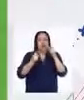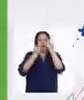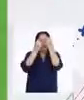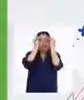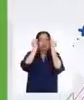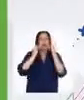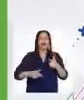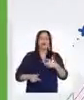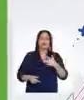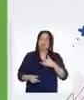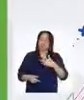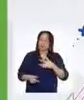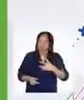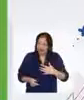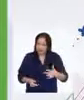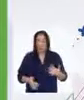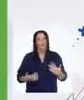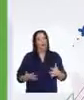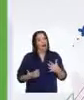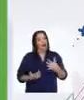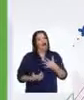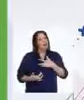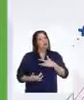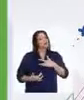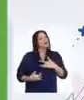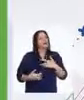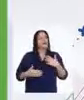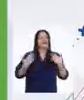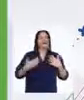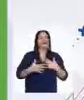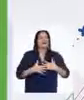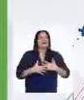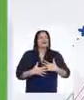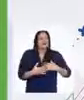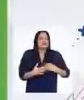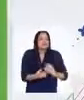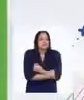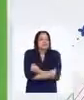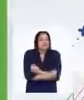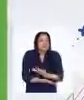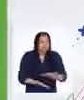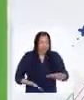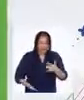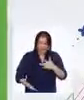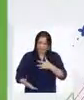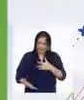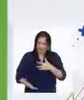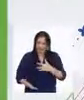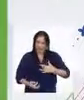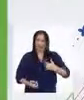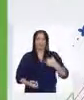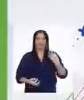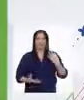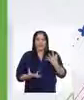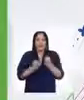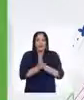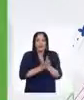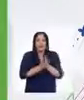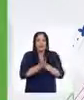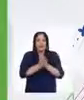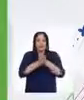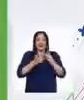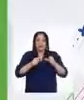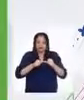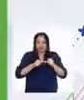algo que sentí que me llenó, sentí pasión, sentí que era algo que realmente quería hacer,